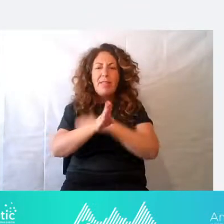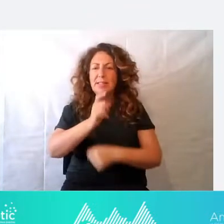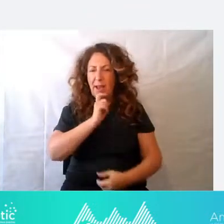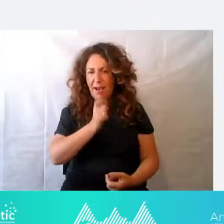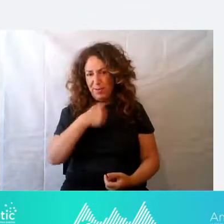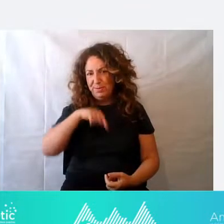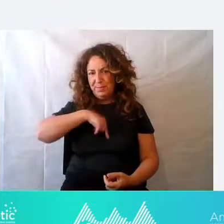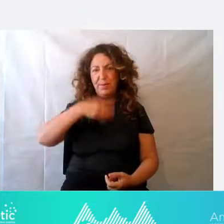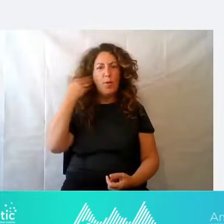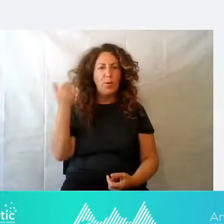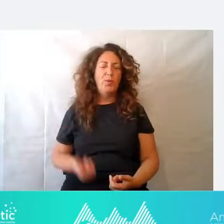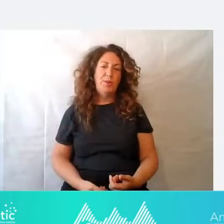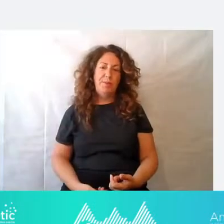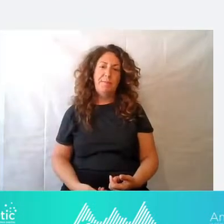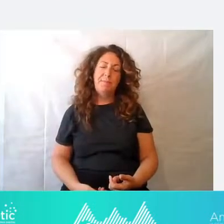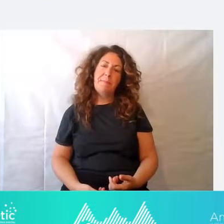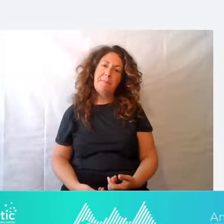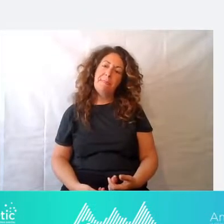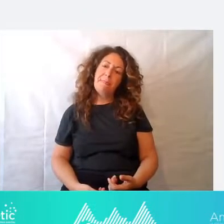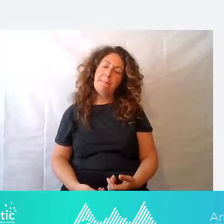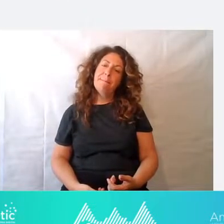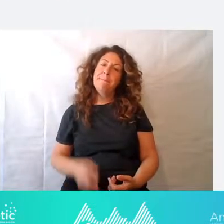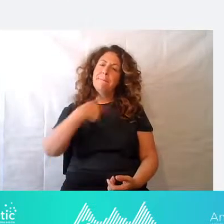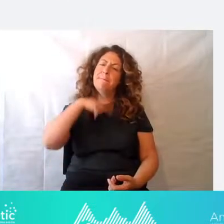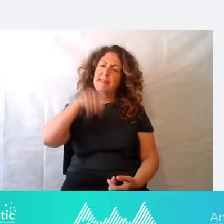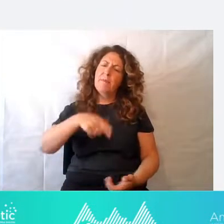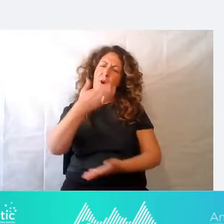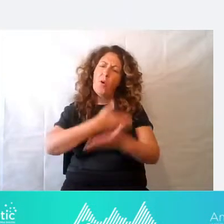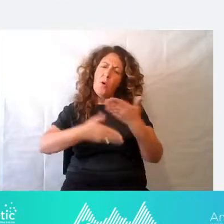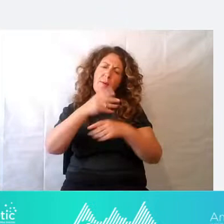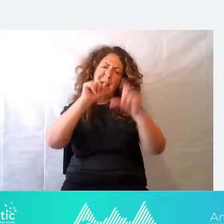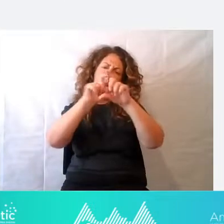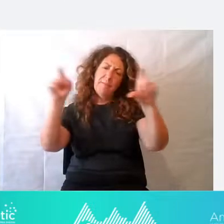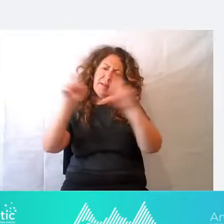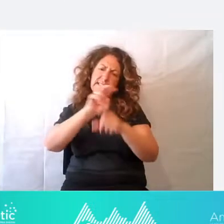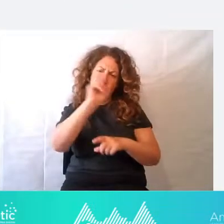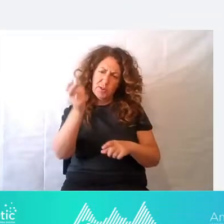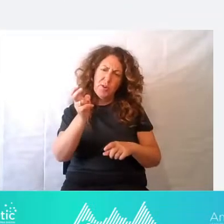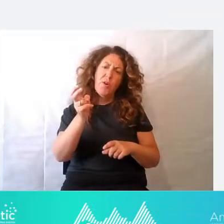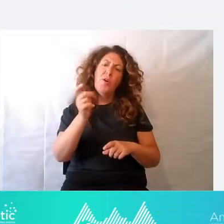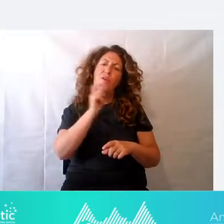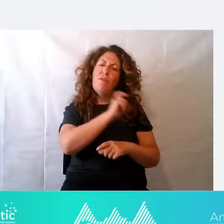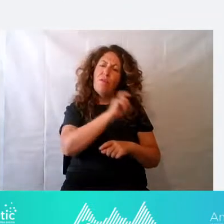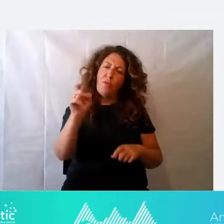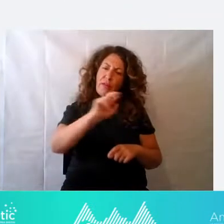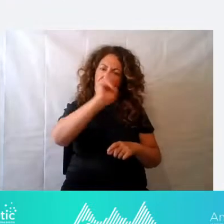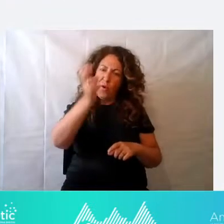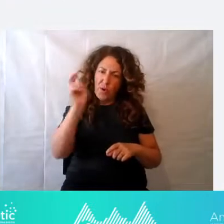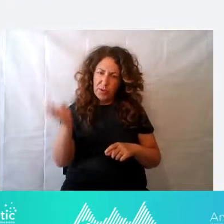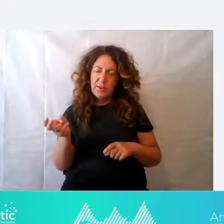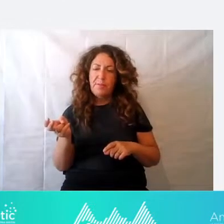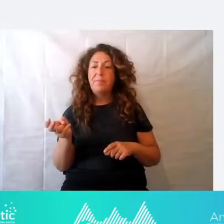dicho dicho esto también colaboramos con otras compañías otras fundaciones otras empresas en un modelo de open innovation